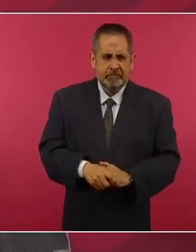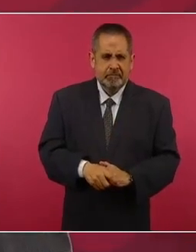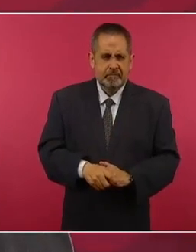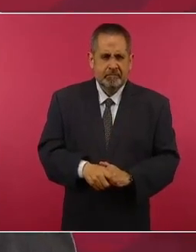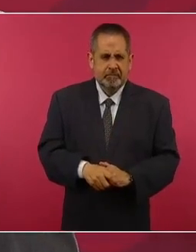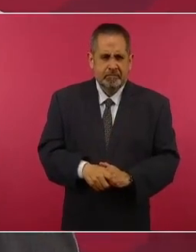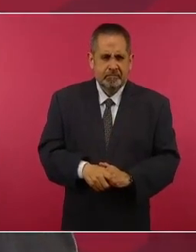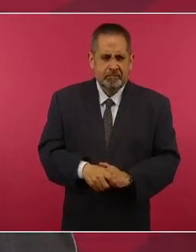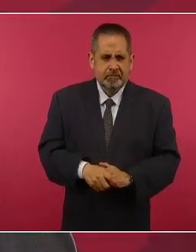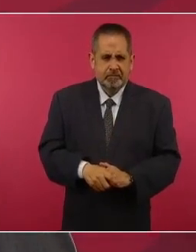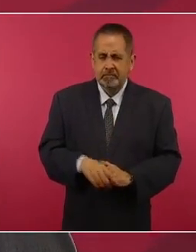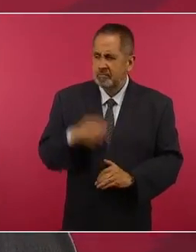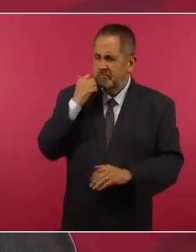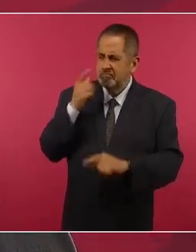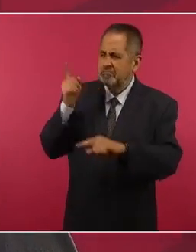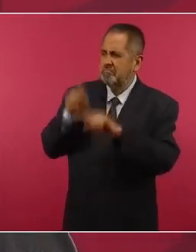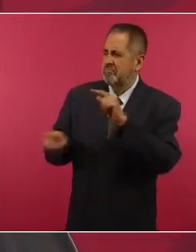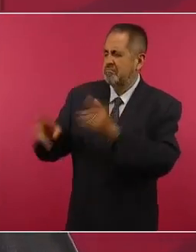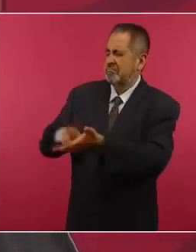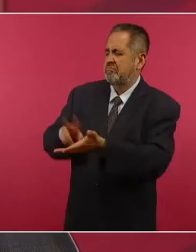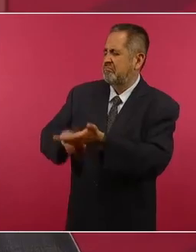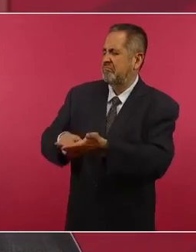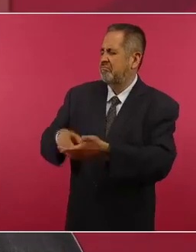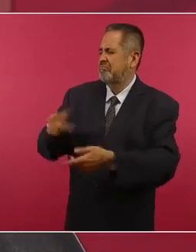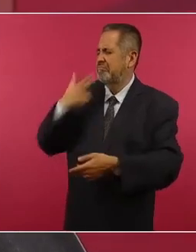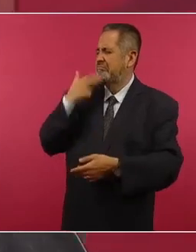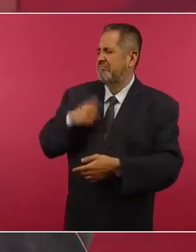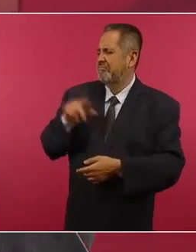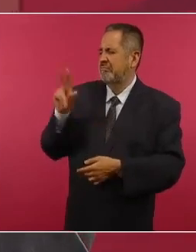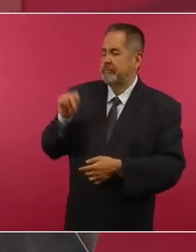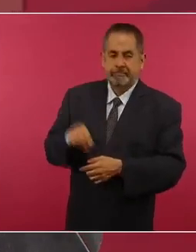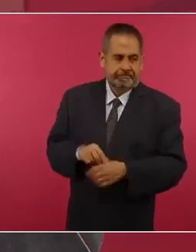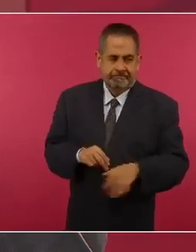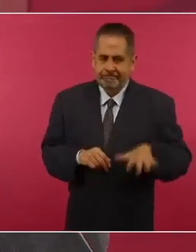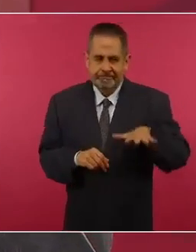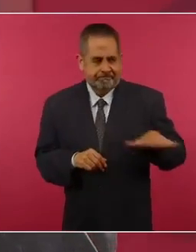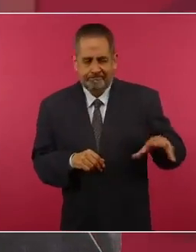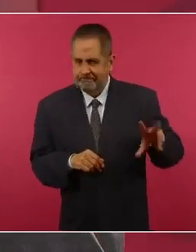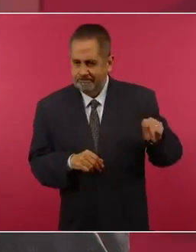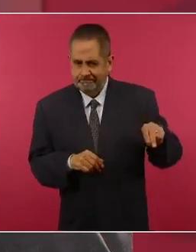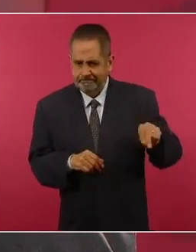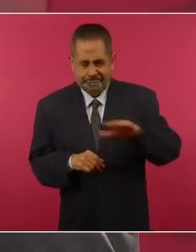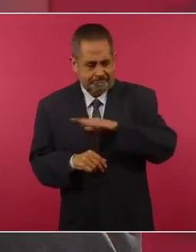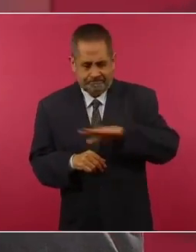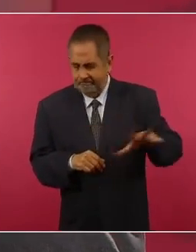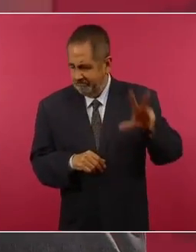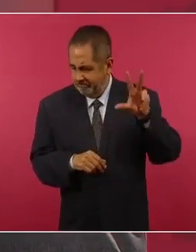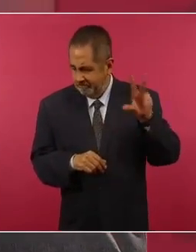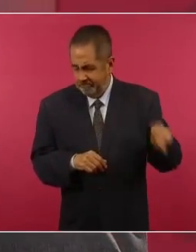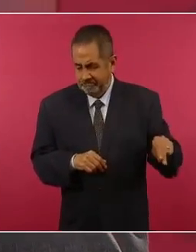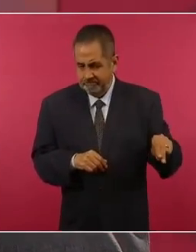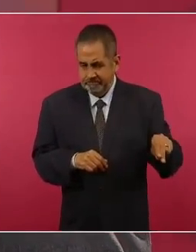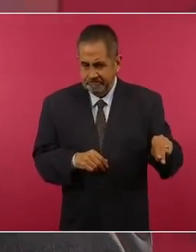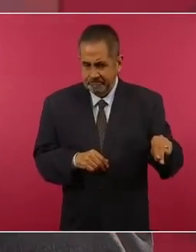y descalificar la investigación. No lo van a lograr.